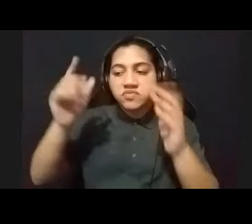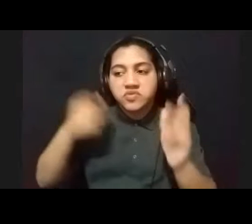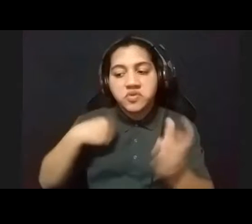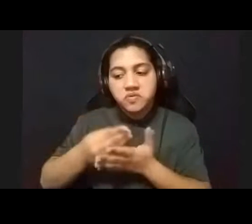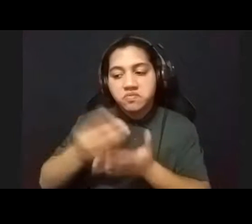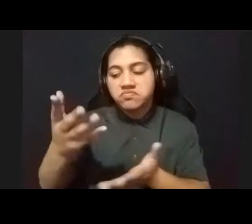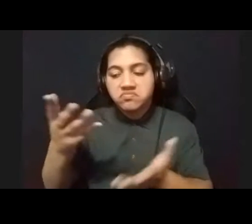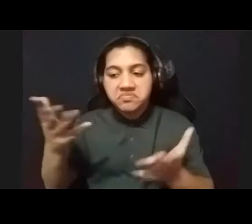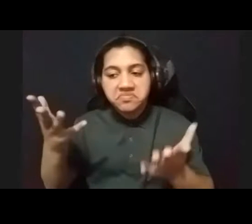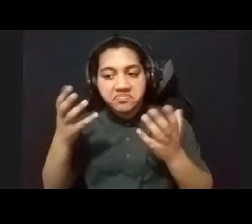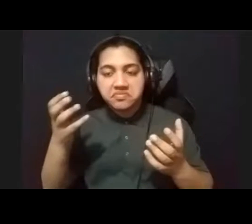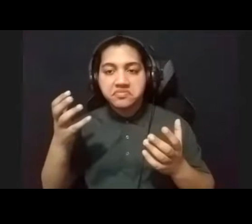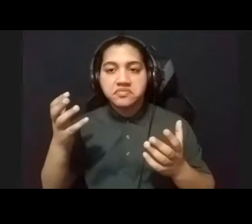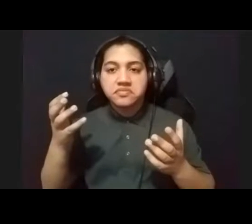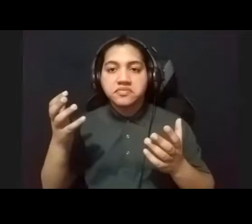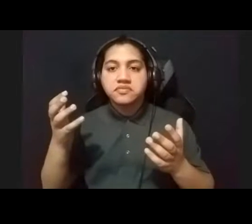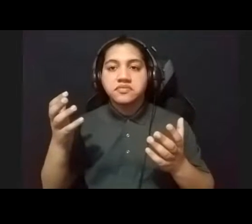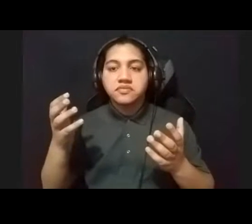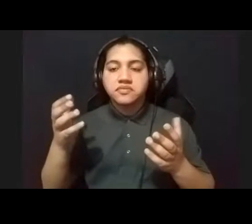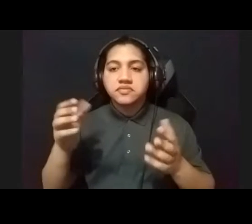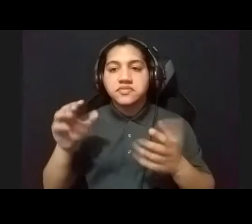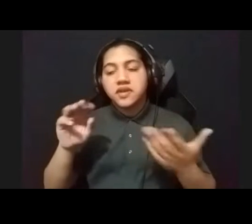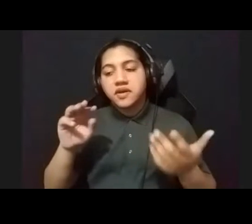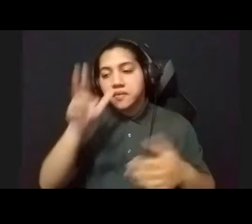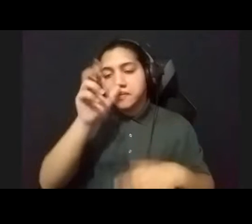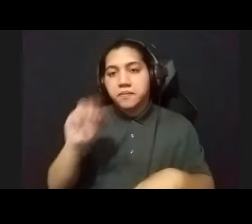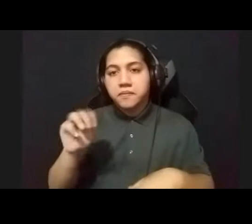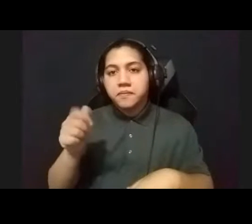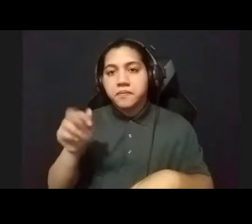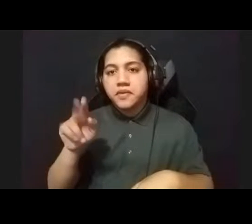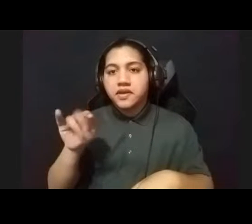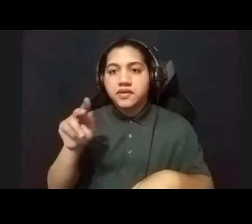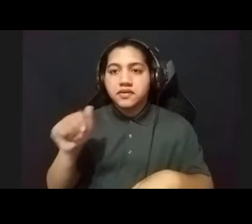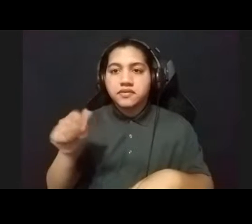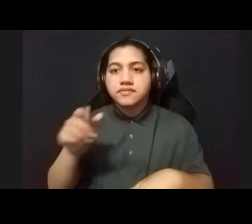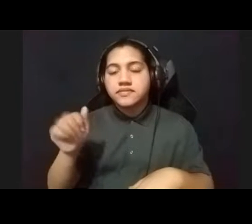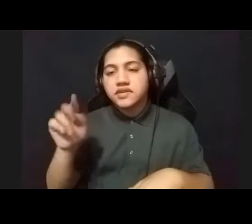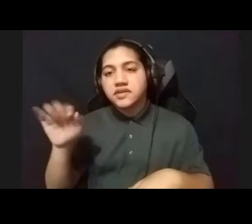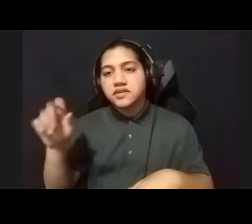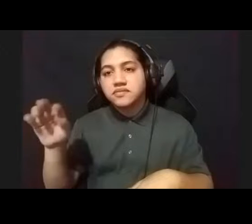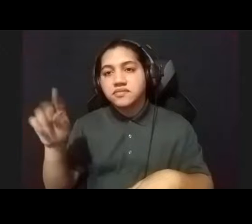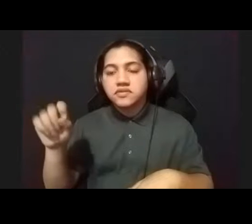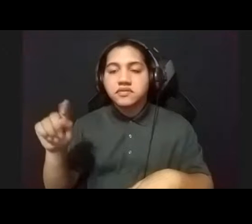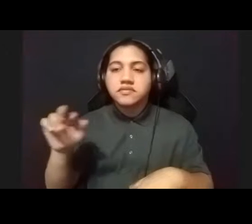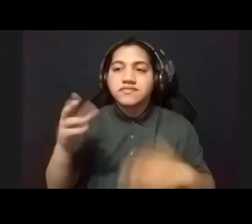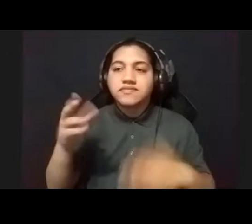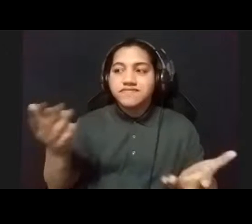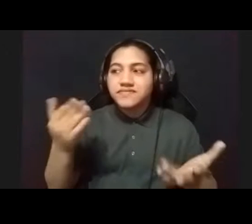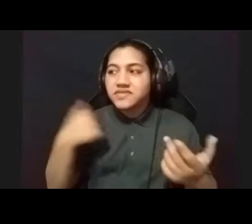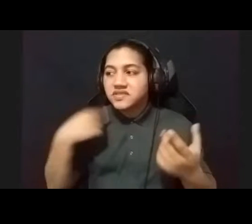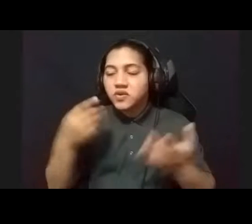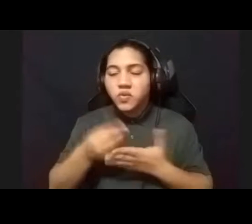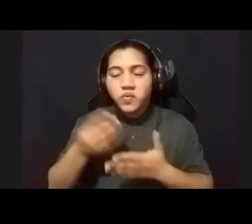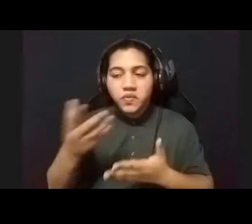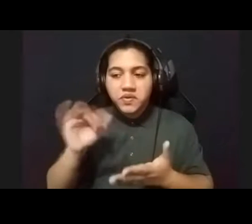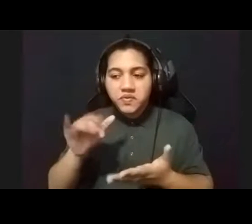quisiera. Entonces, Martina, la Martina de Ángeles Pastor, que se pregunta, ¿qué es lo que yo me voy a comprar con